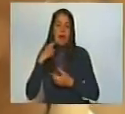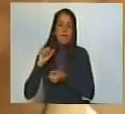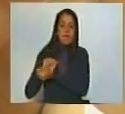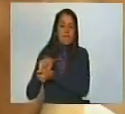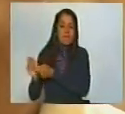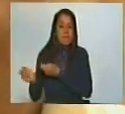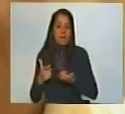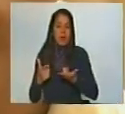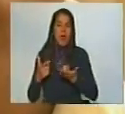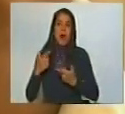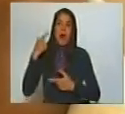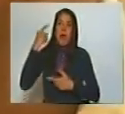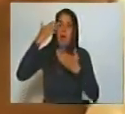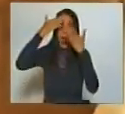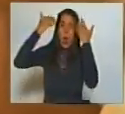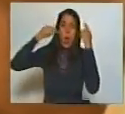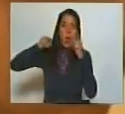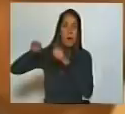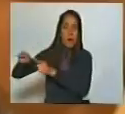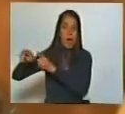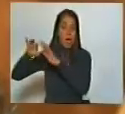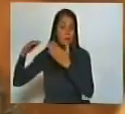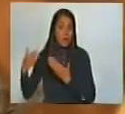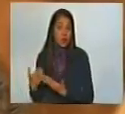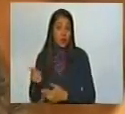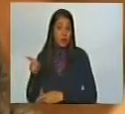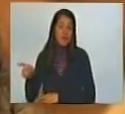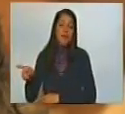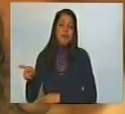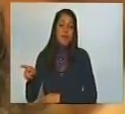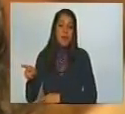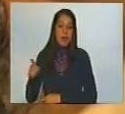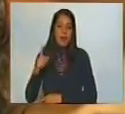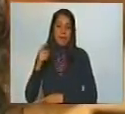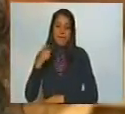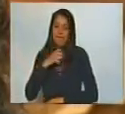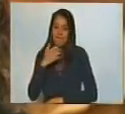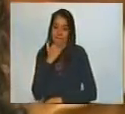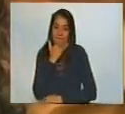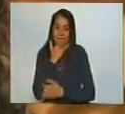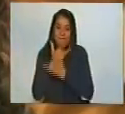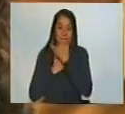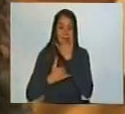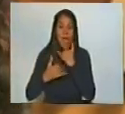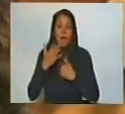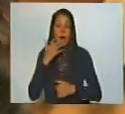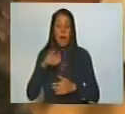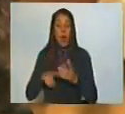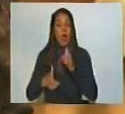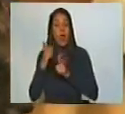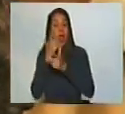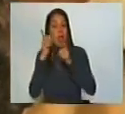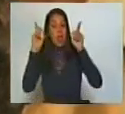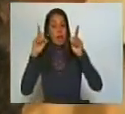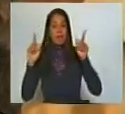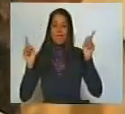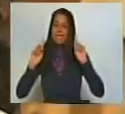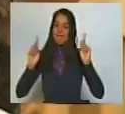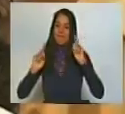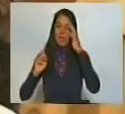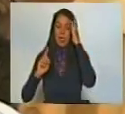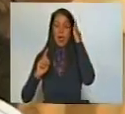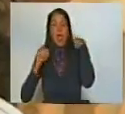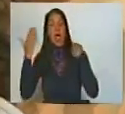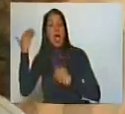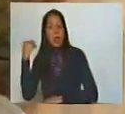pensando que el mundo de afuera va a aparecer por usted, va mal. Porque en la época de Pérez Jiménez eso había que